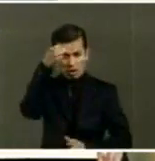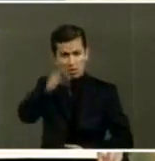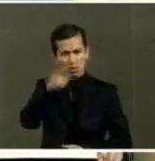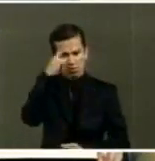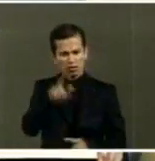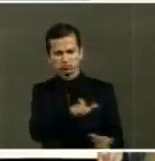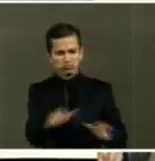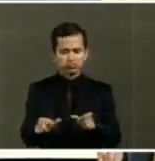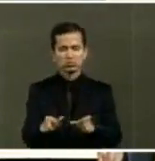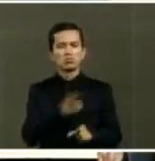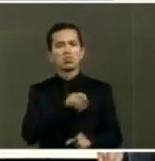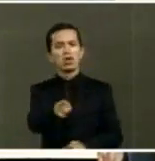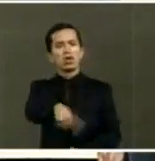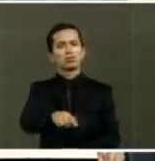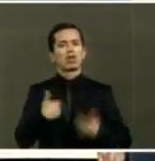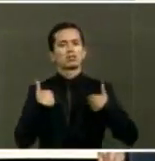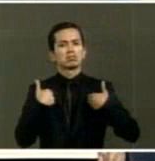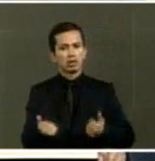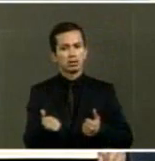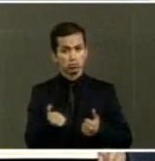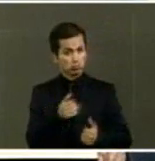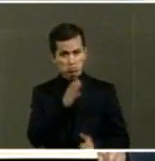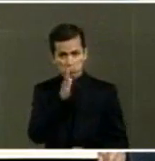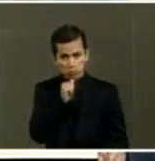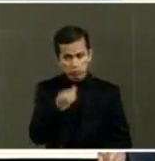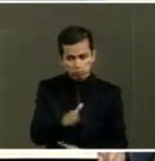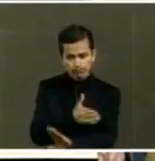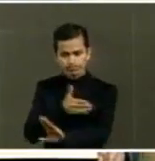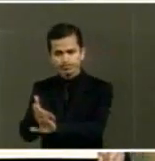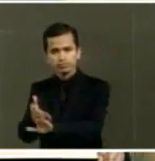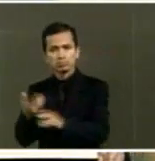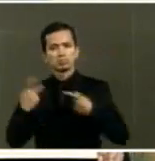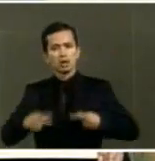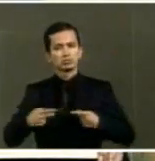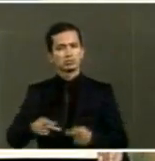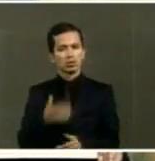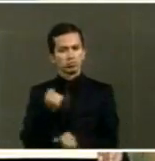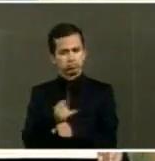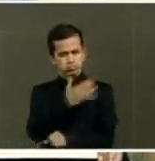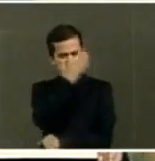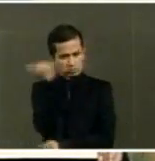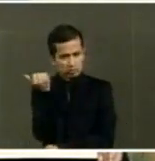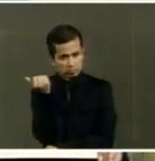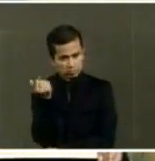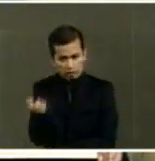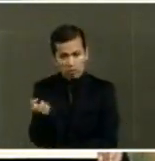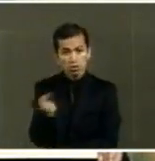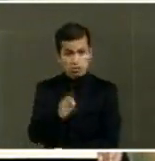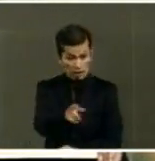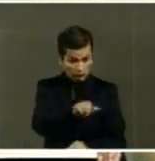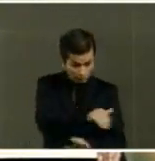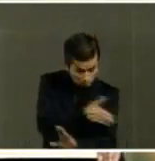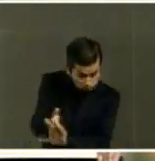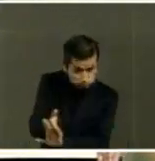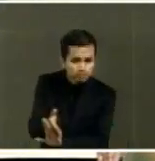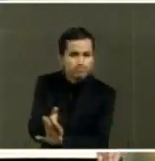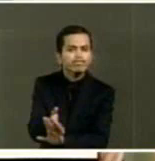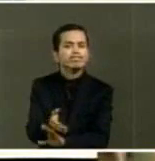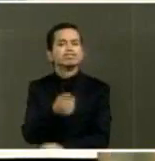hacerles entender que no pueden meterse con la gente inocente y que quien lo haga pagará severamente las